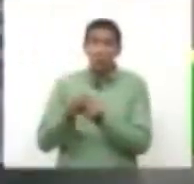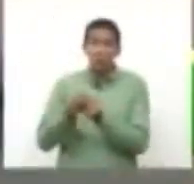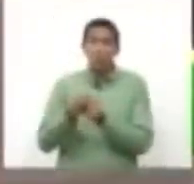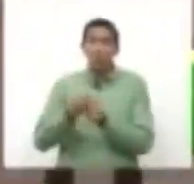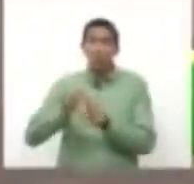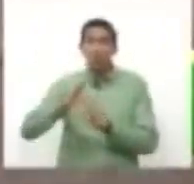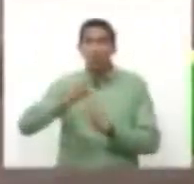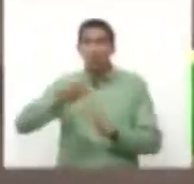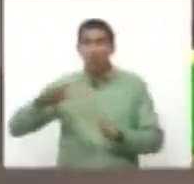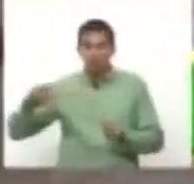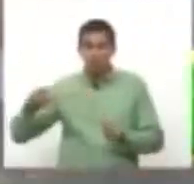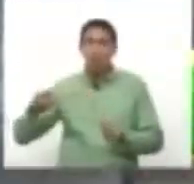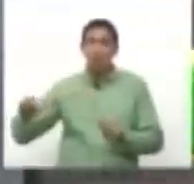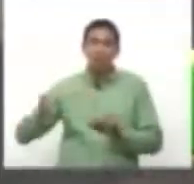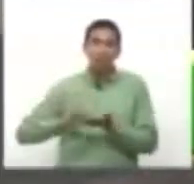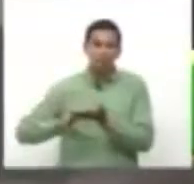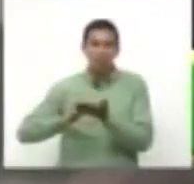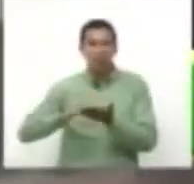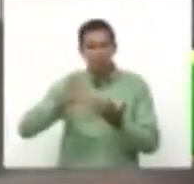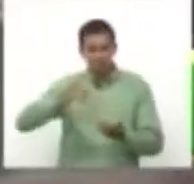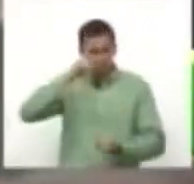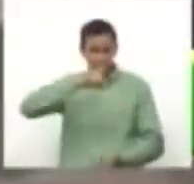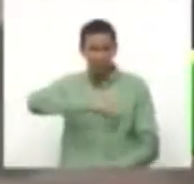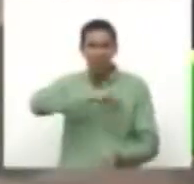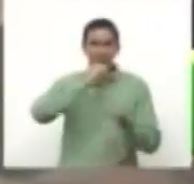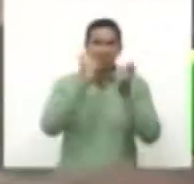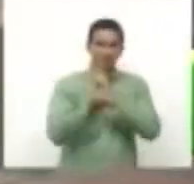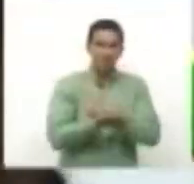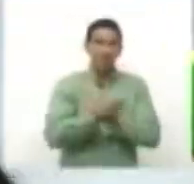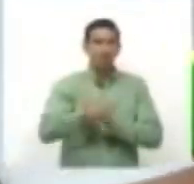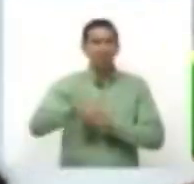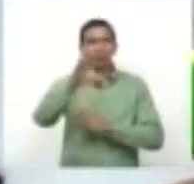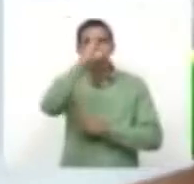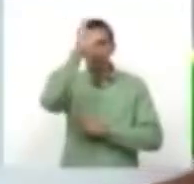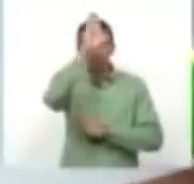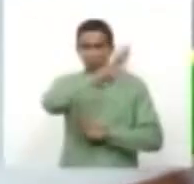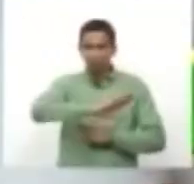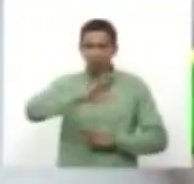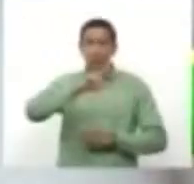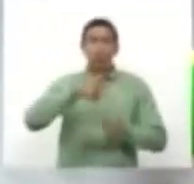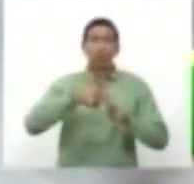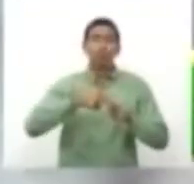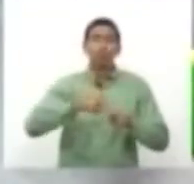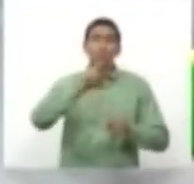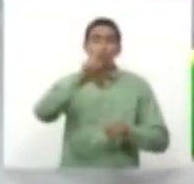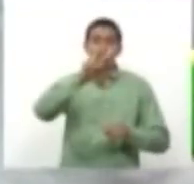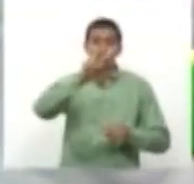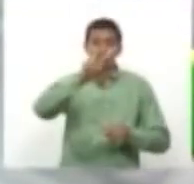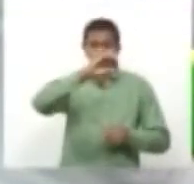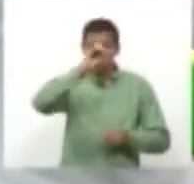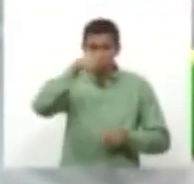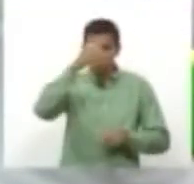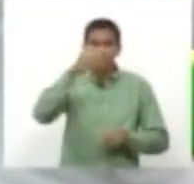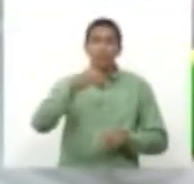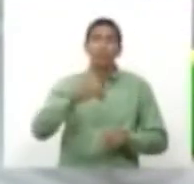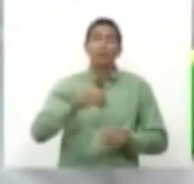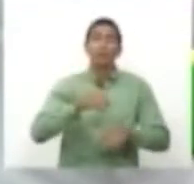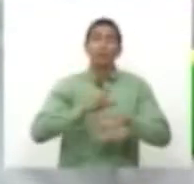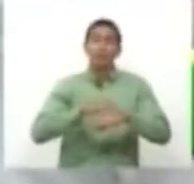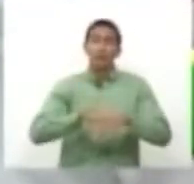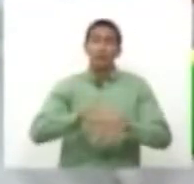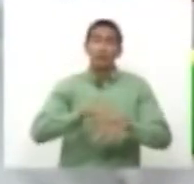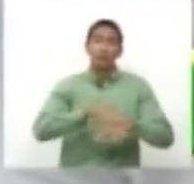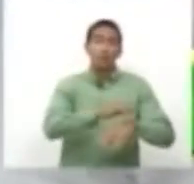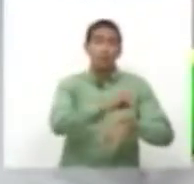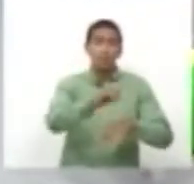invitaron a darle la oportunidad de cambio al país este 2 de octubre. Te invitamos a la convocatoria este 2 de octubre a que le